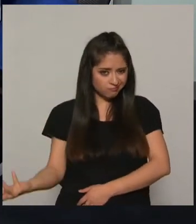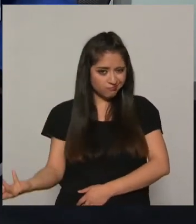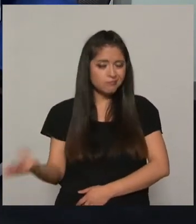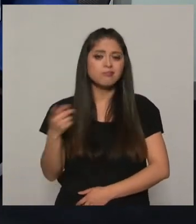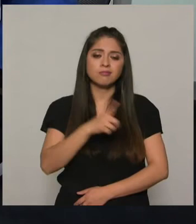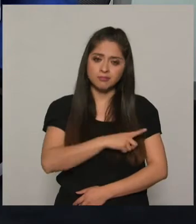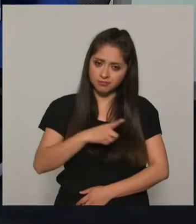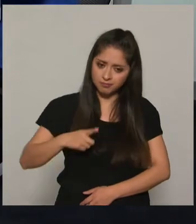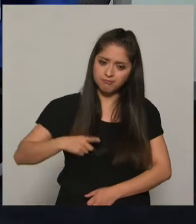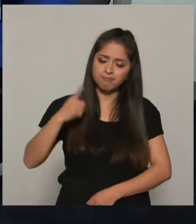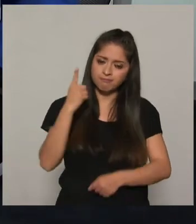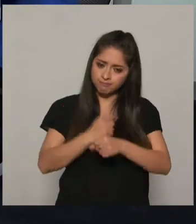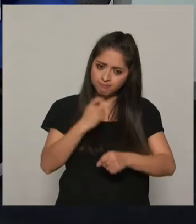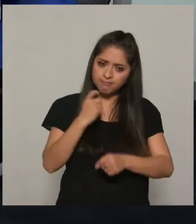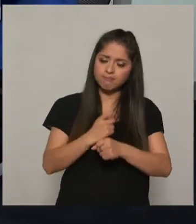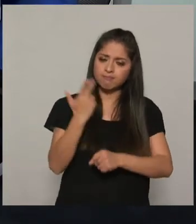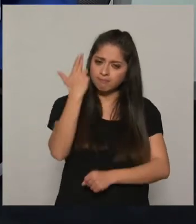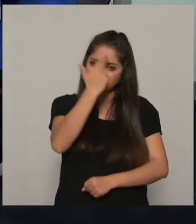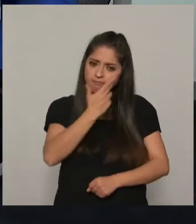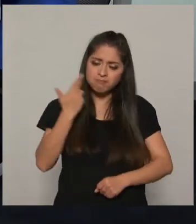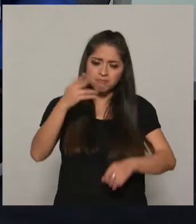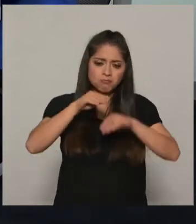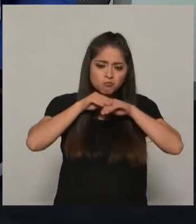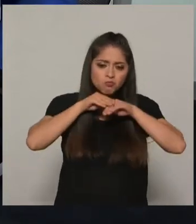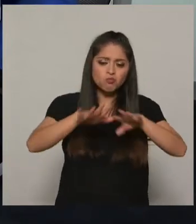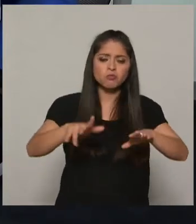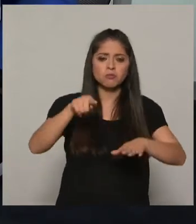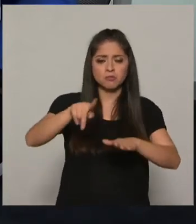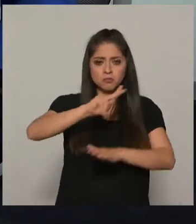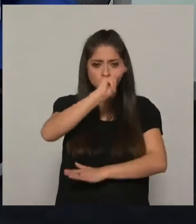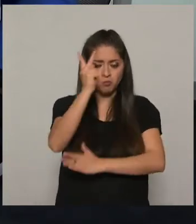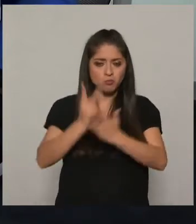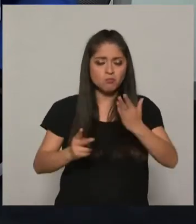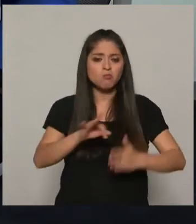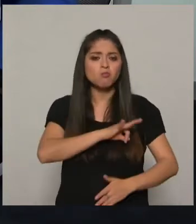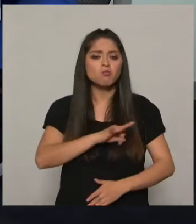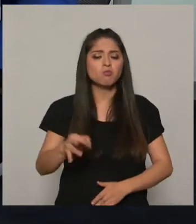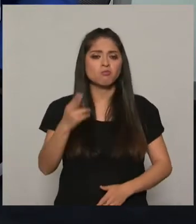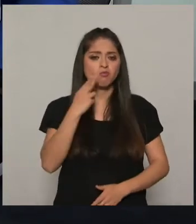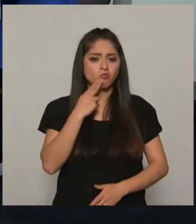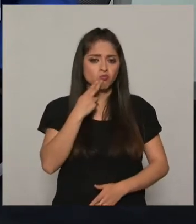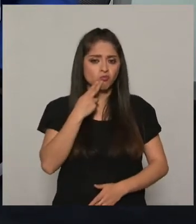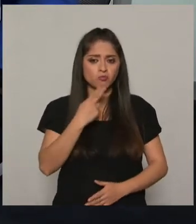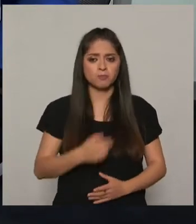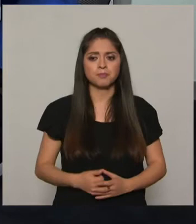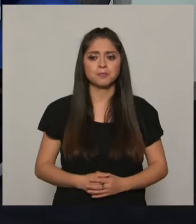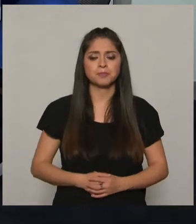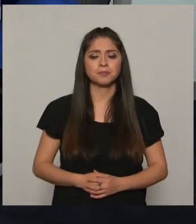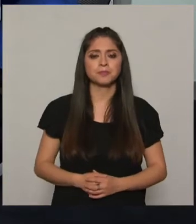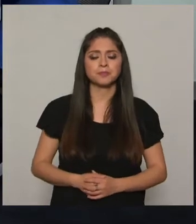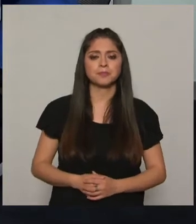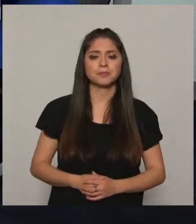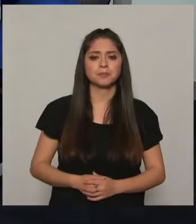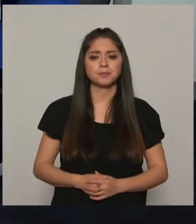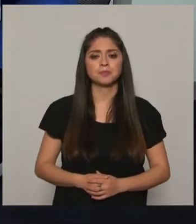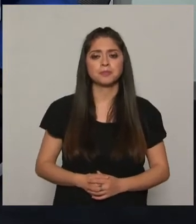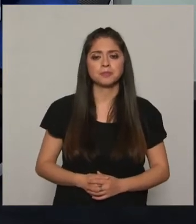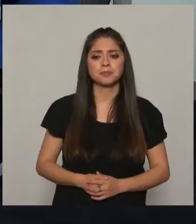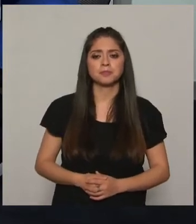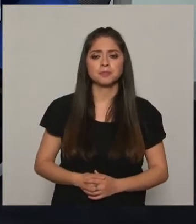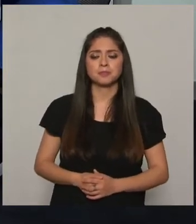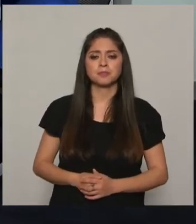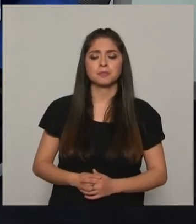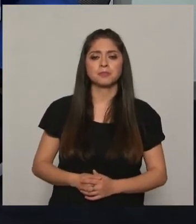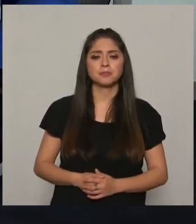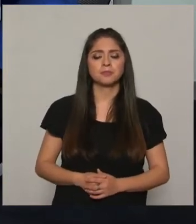ser una convocatoria más amplia para que realmente un programa funcione. No, sí, totalmente. Yo creo que hay que tratar de